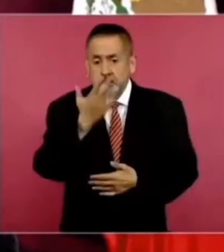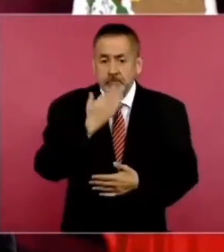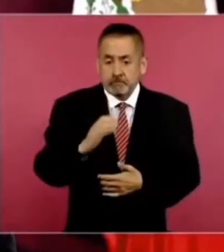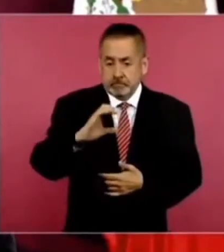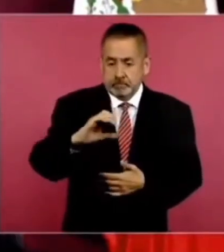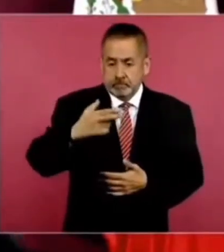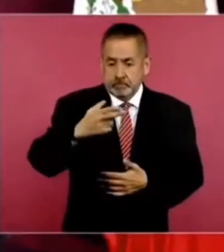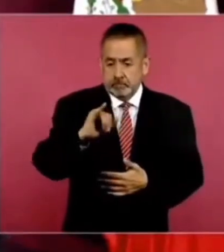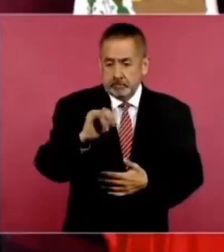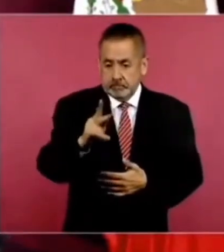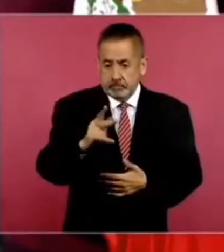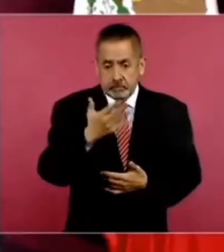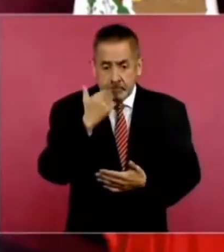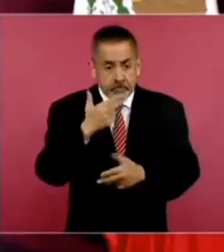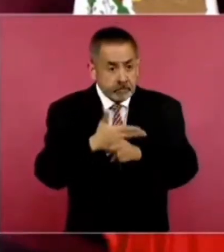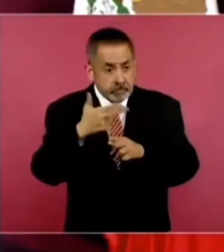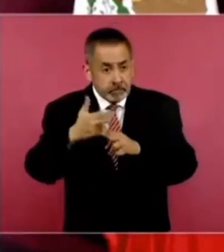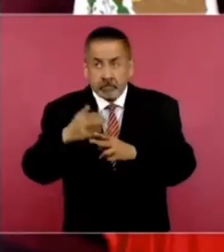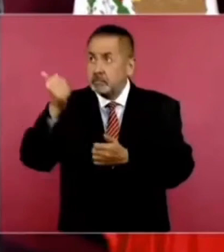chips,